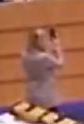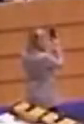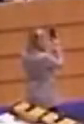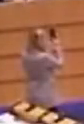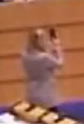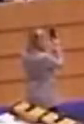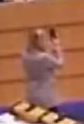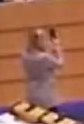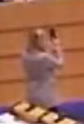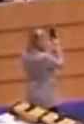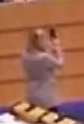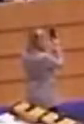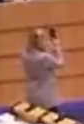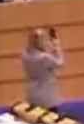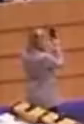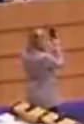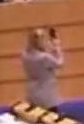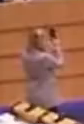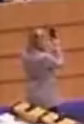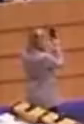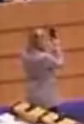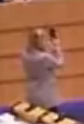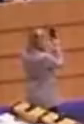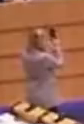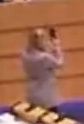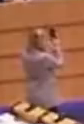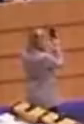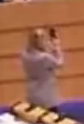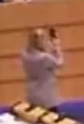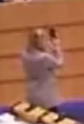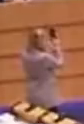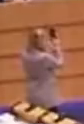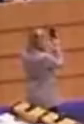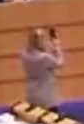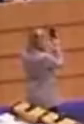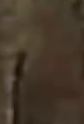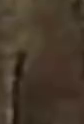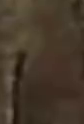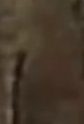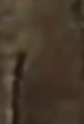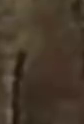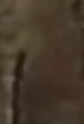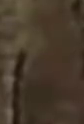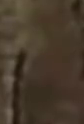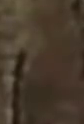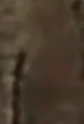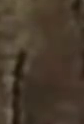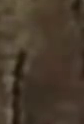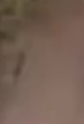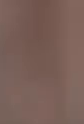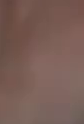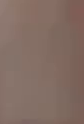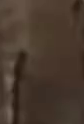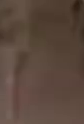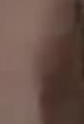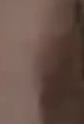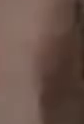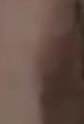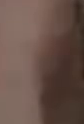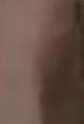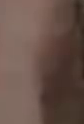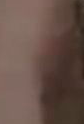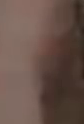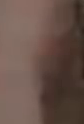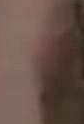los conservadores. Y lo más grave de todo es que liberales, bueno, o